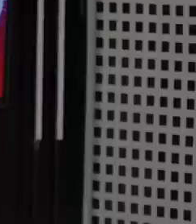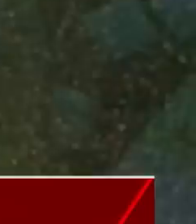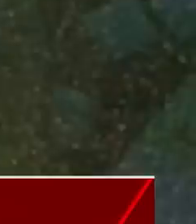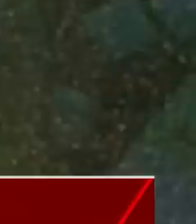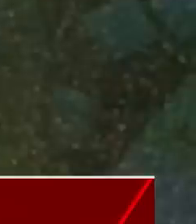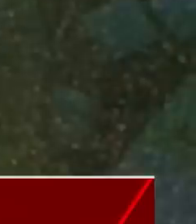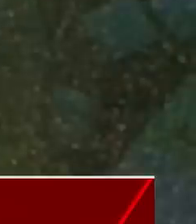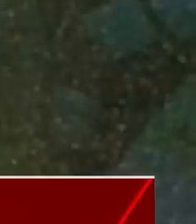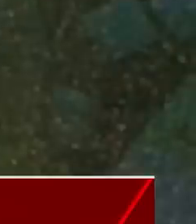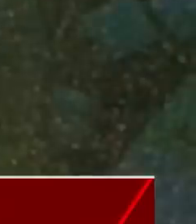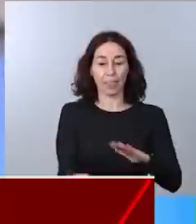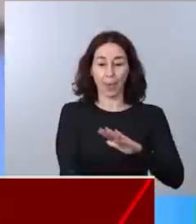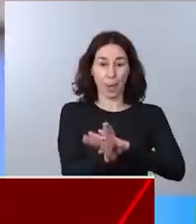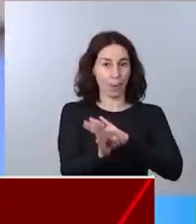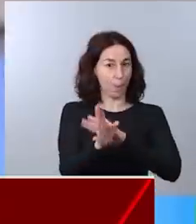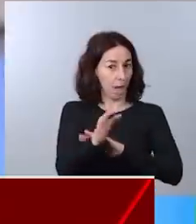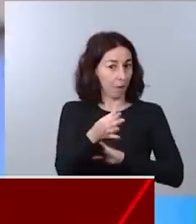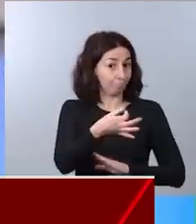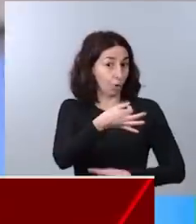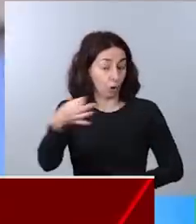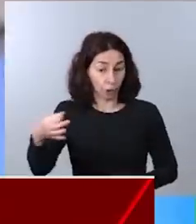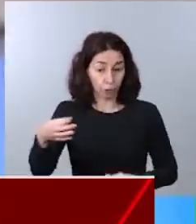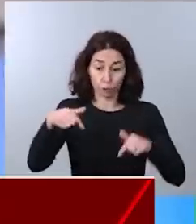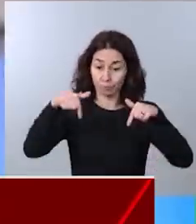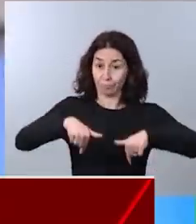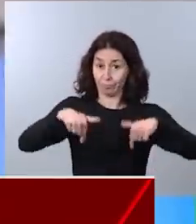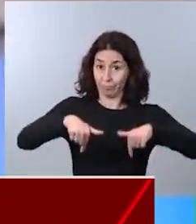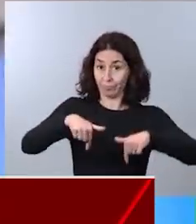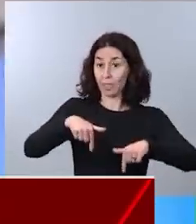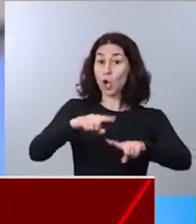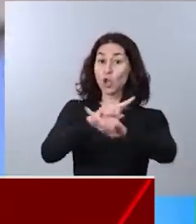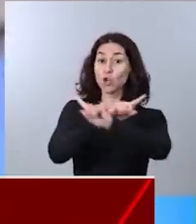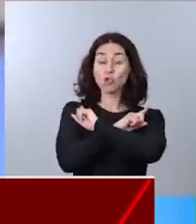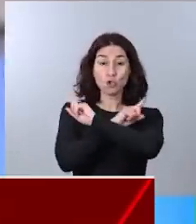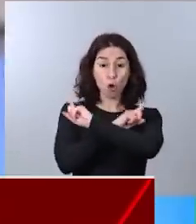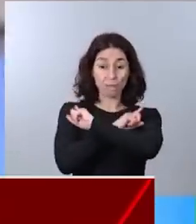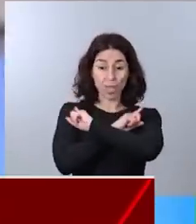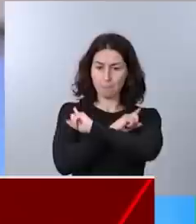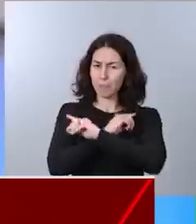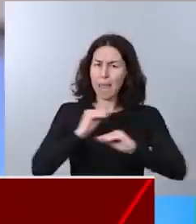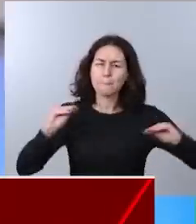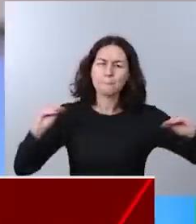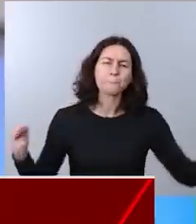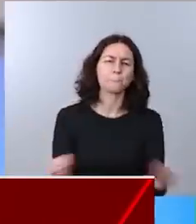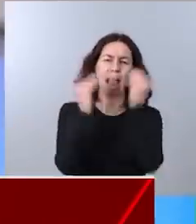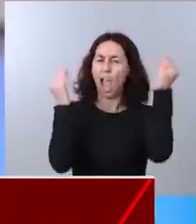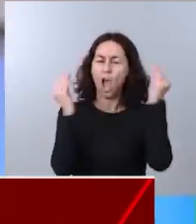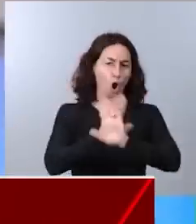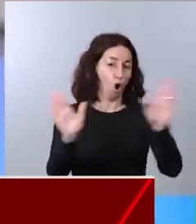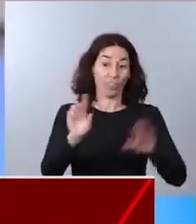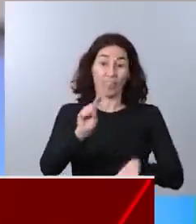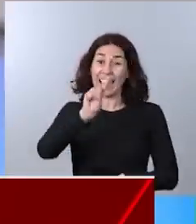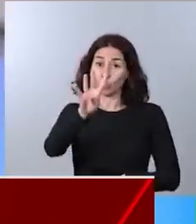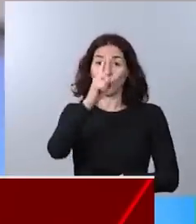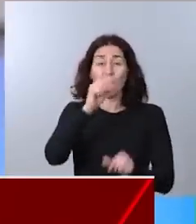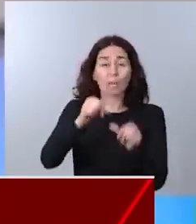Bueno, lo que le estoy diciendo es que luego sus cifras no casan. Las cifras que ha dado la señora presidenta de